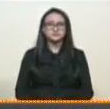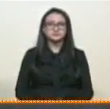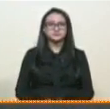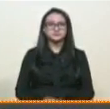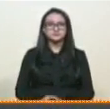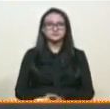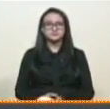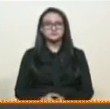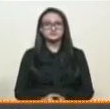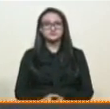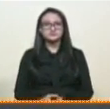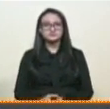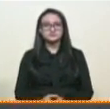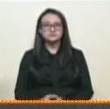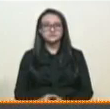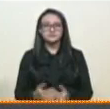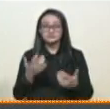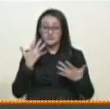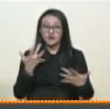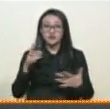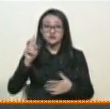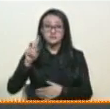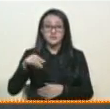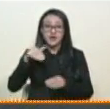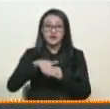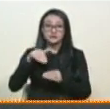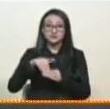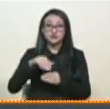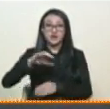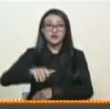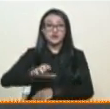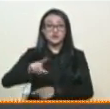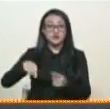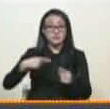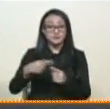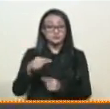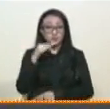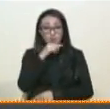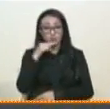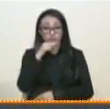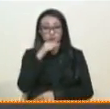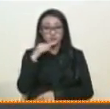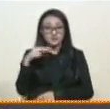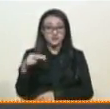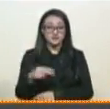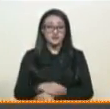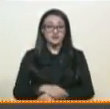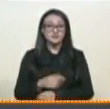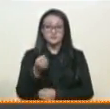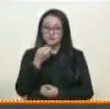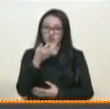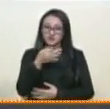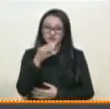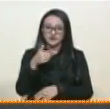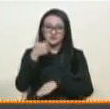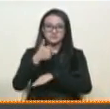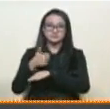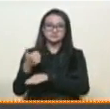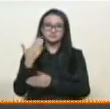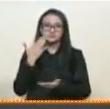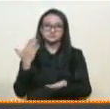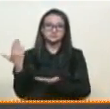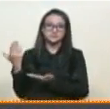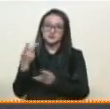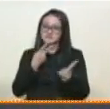de cara a lo que serán las elecciones regionales el próximo mes de octubre. Muy buenas tardes, rectora, bienvenida a este